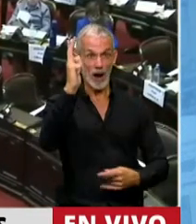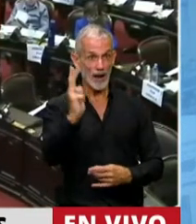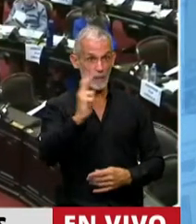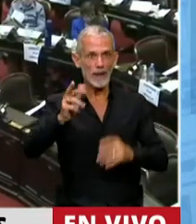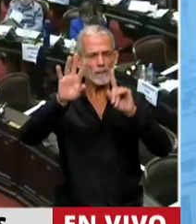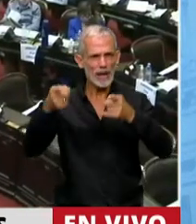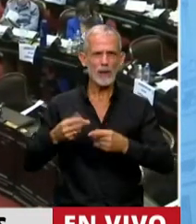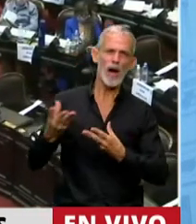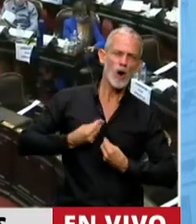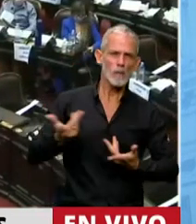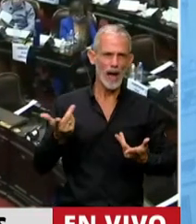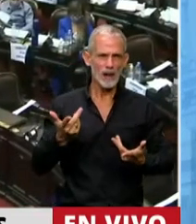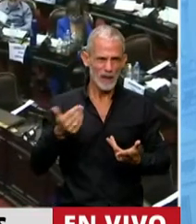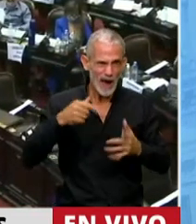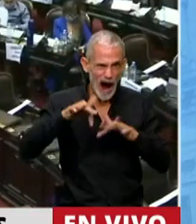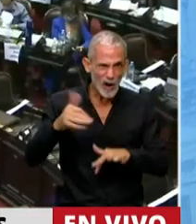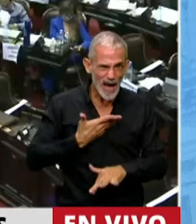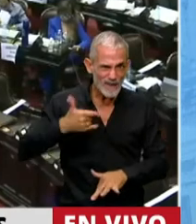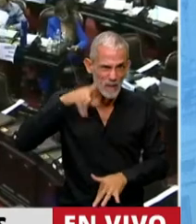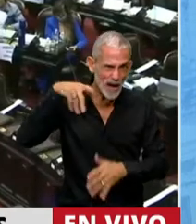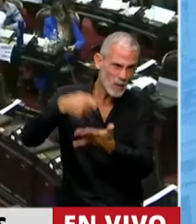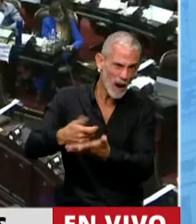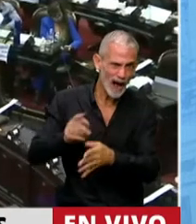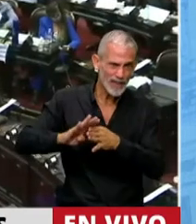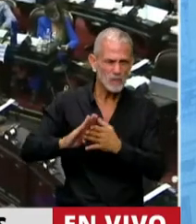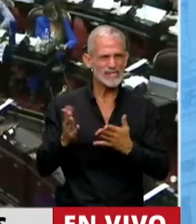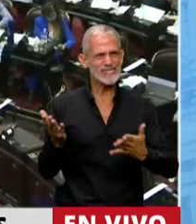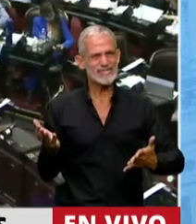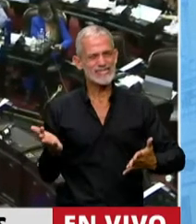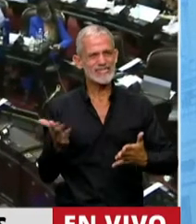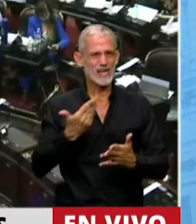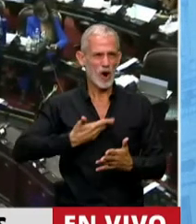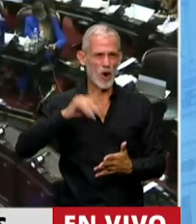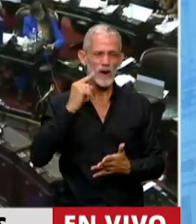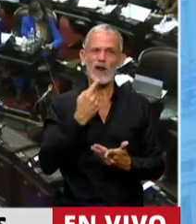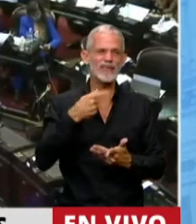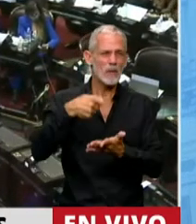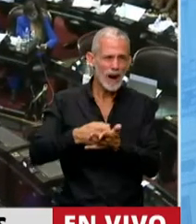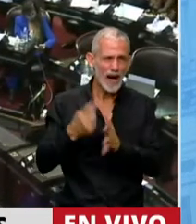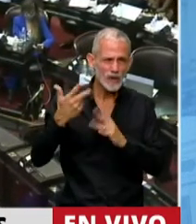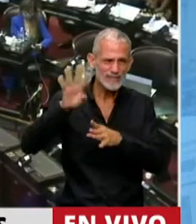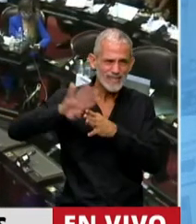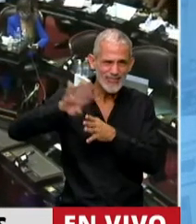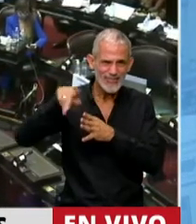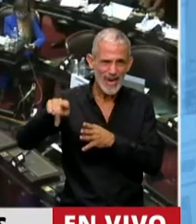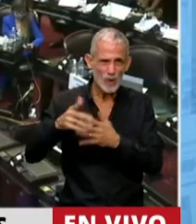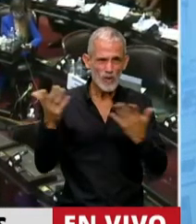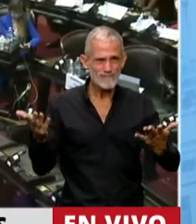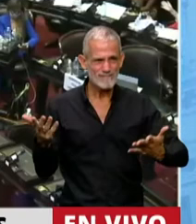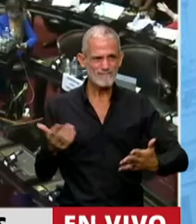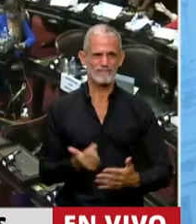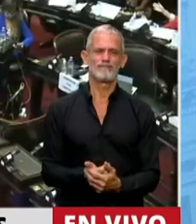Francisco, acompáñenme en salir con esto. ¿Cómo se sale? Según dice el gobierno, pagando una deuda usurera y